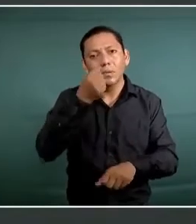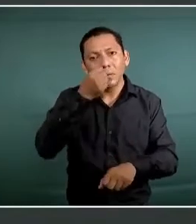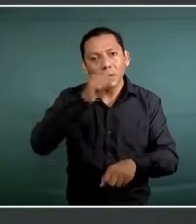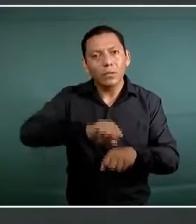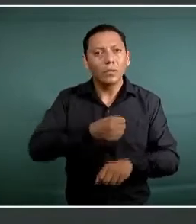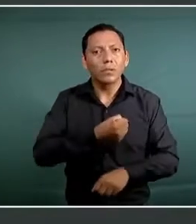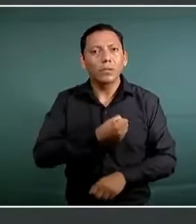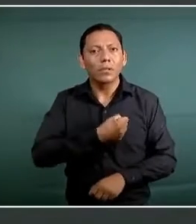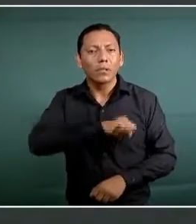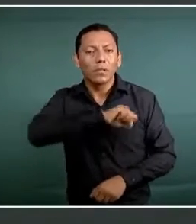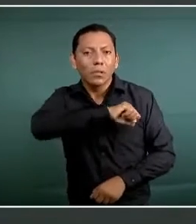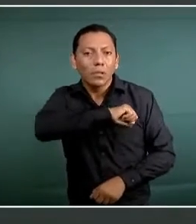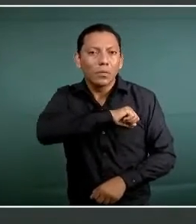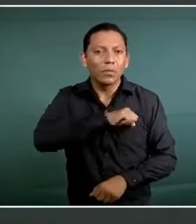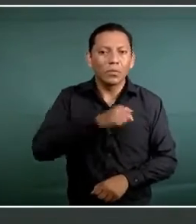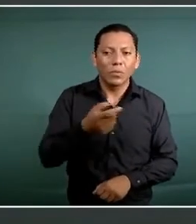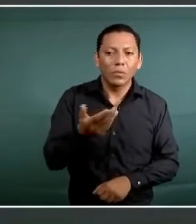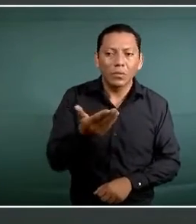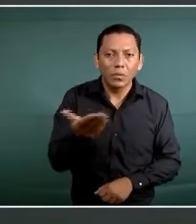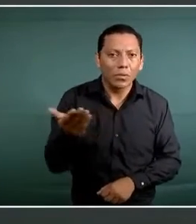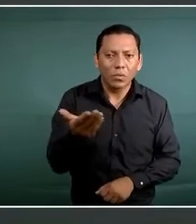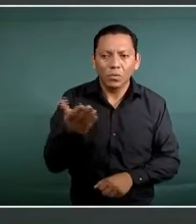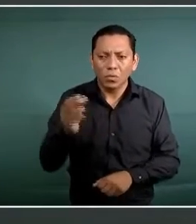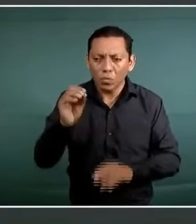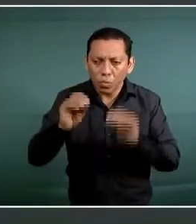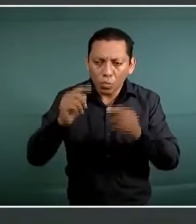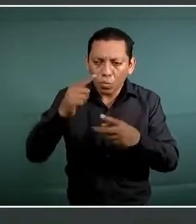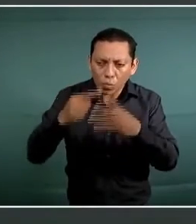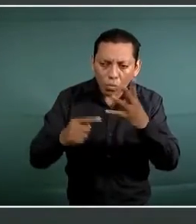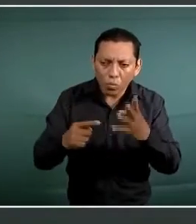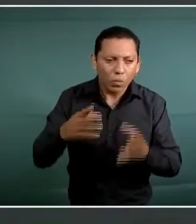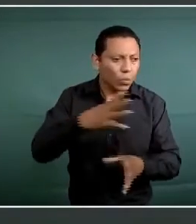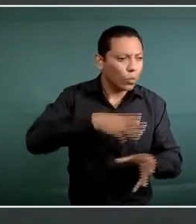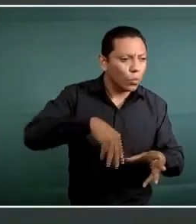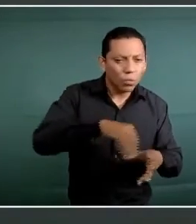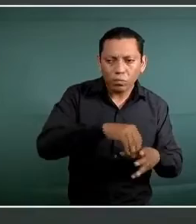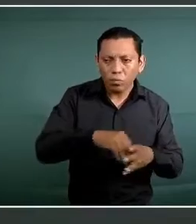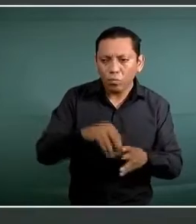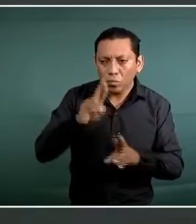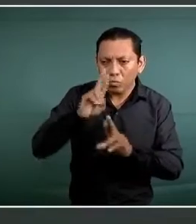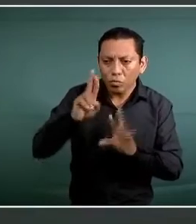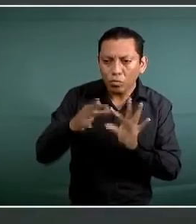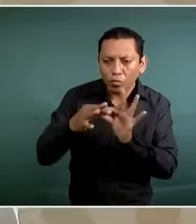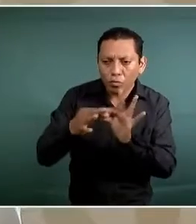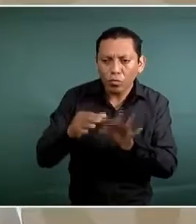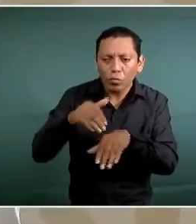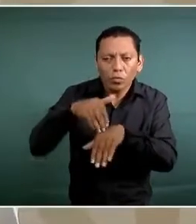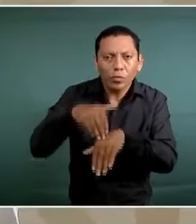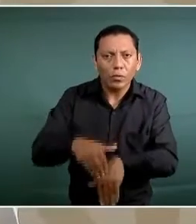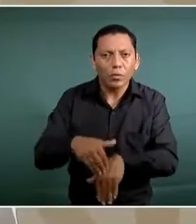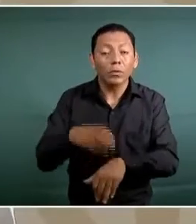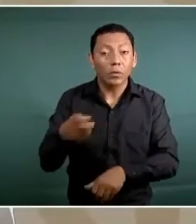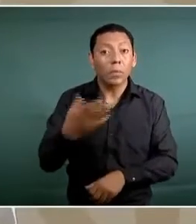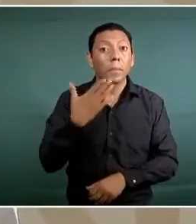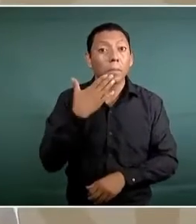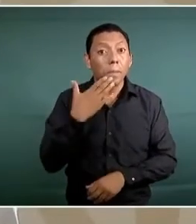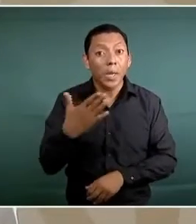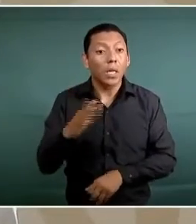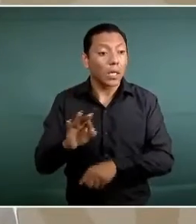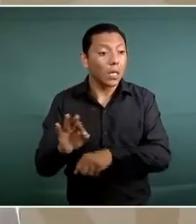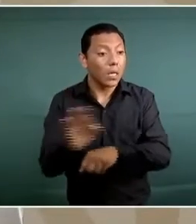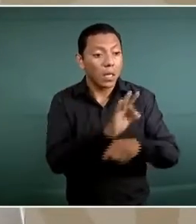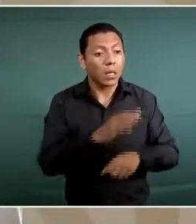nos ajustamos todos a sus recomendaciones y eso ha funcionado